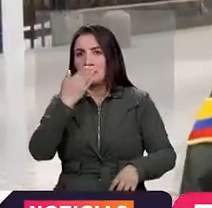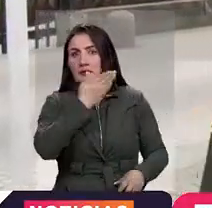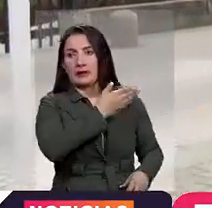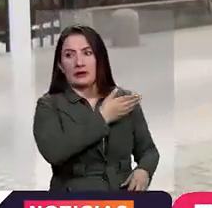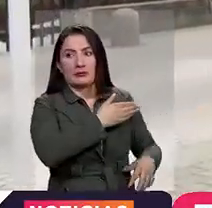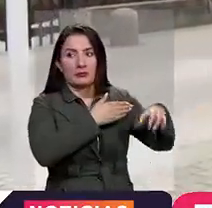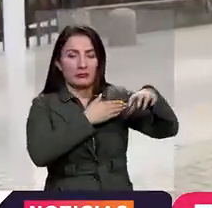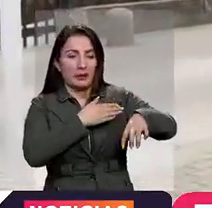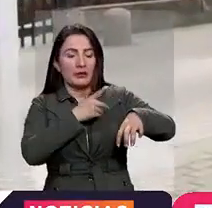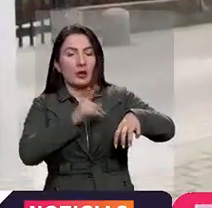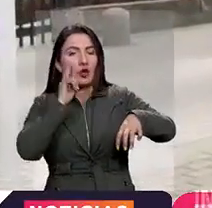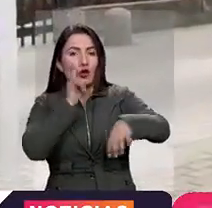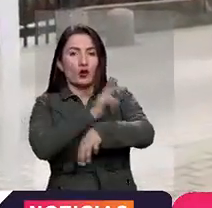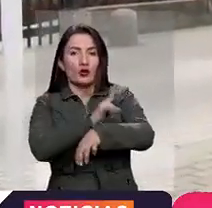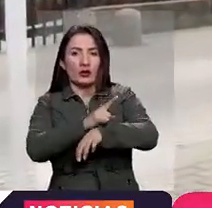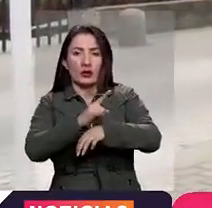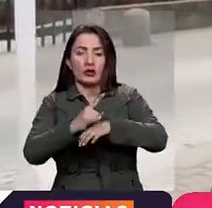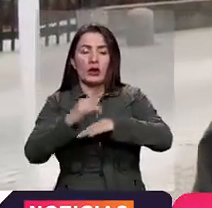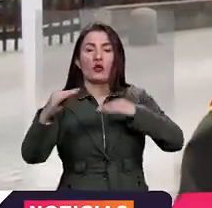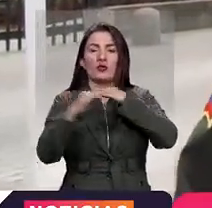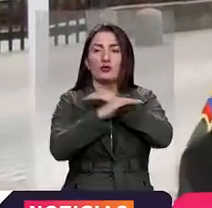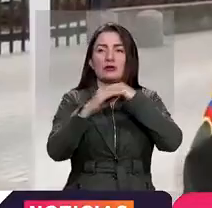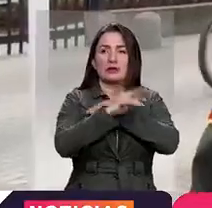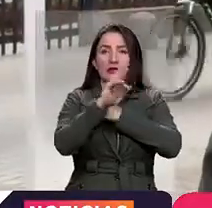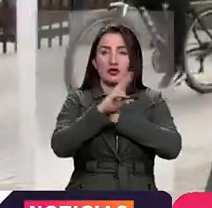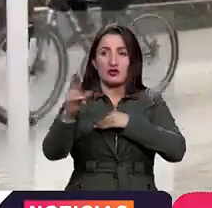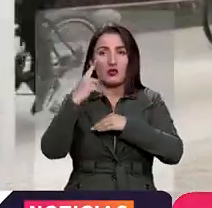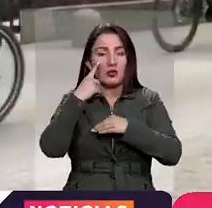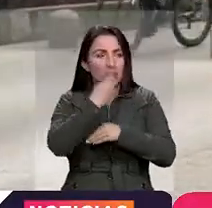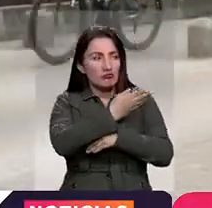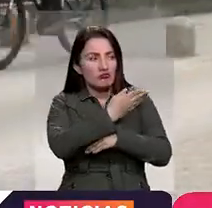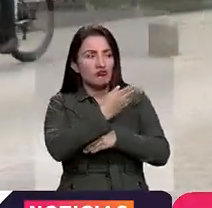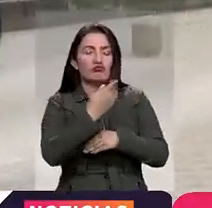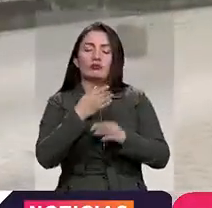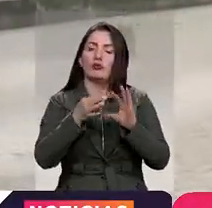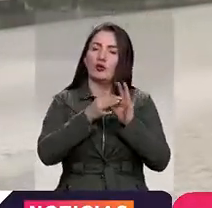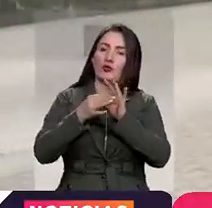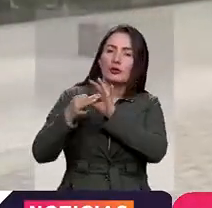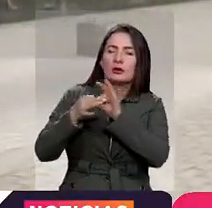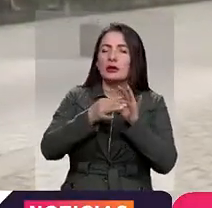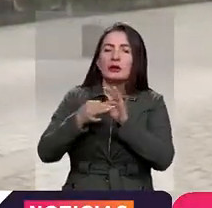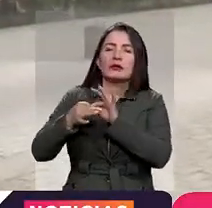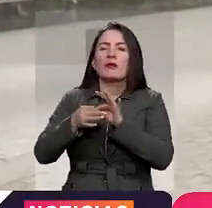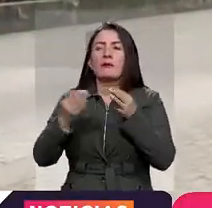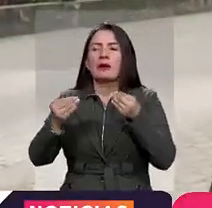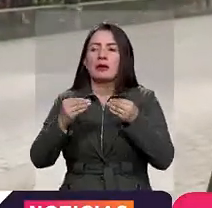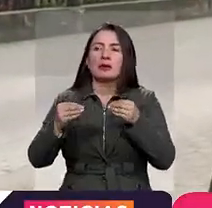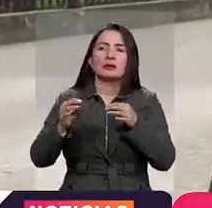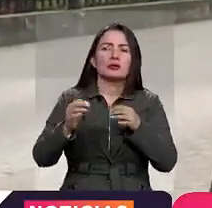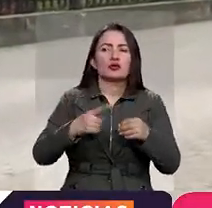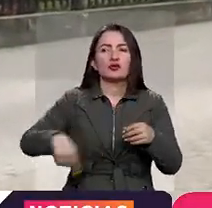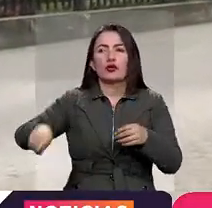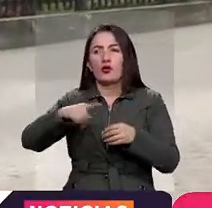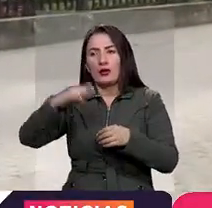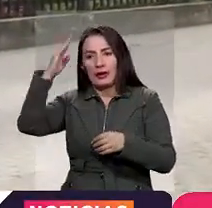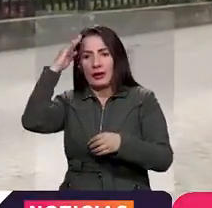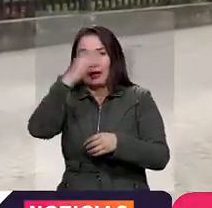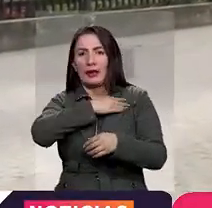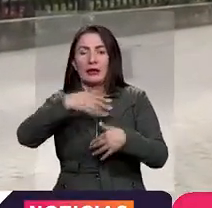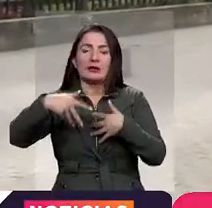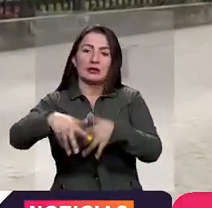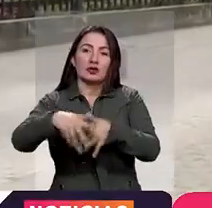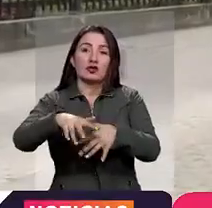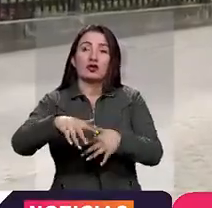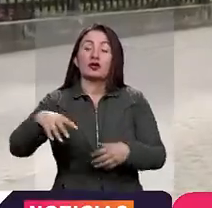podemos dar cuenta aquí sobre la autopista sur, lo cual nos ha permitido unirnos cada vez más y coordinado con nuestro ejército nacional.